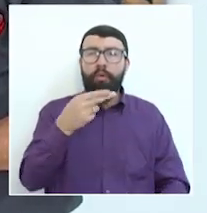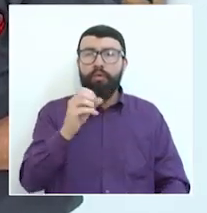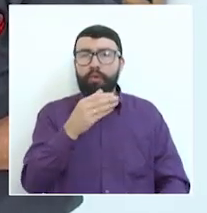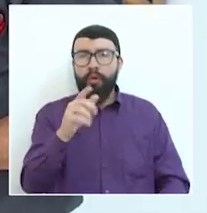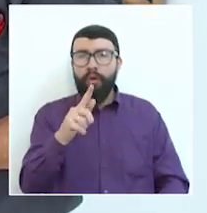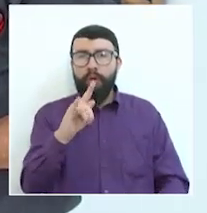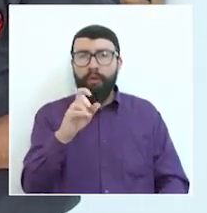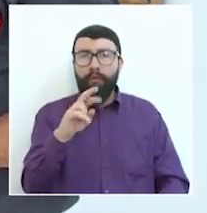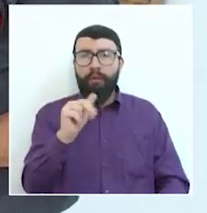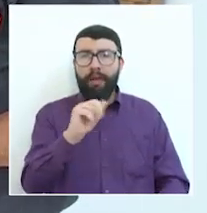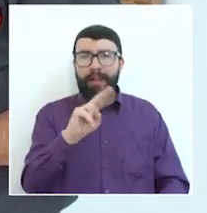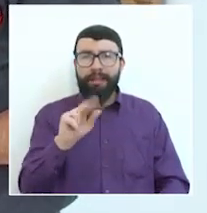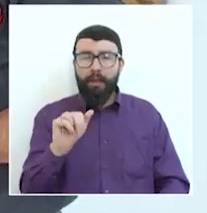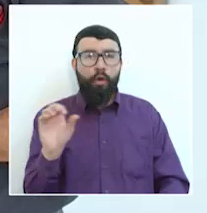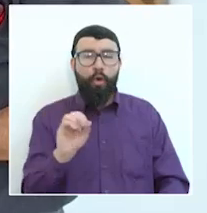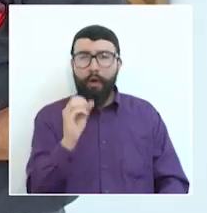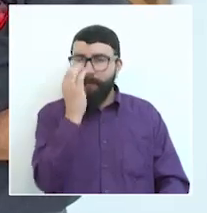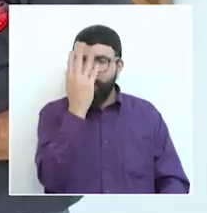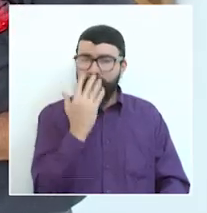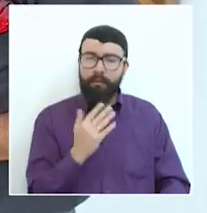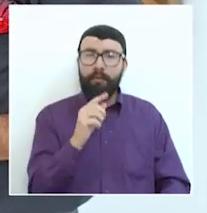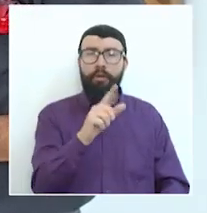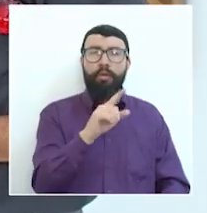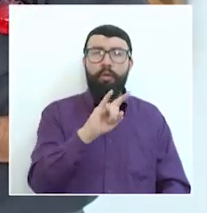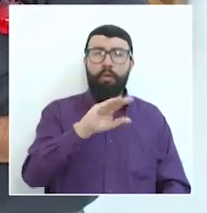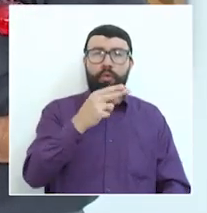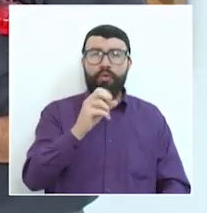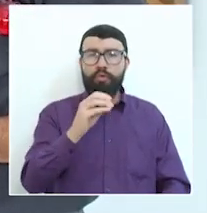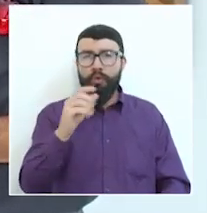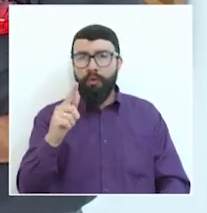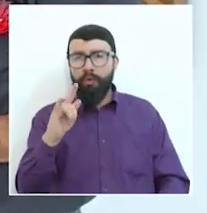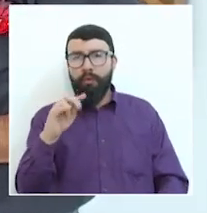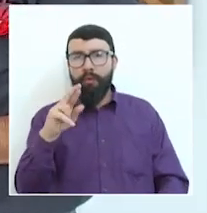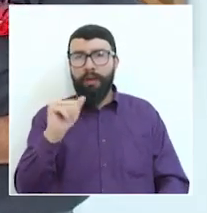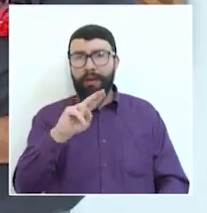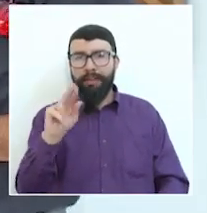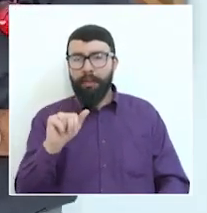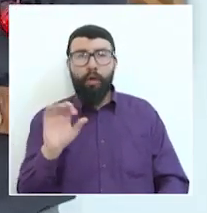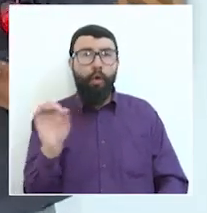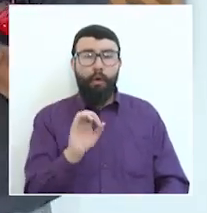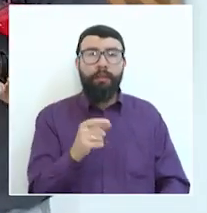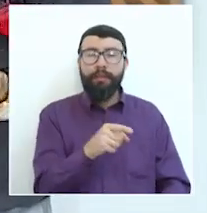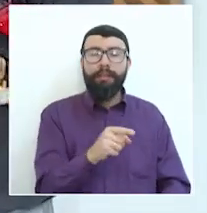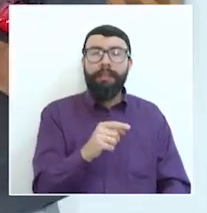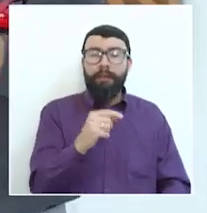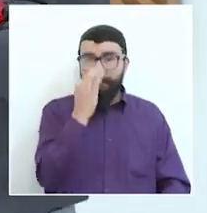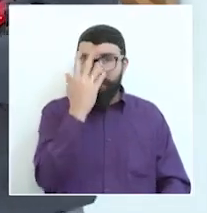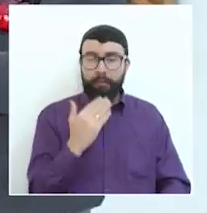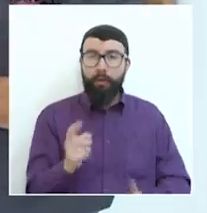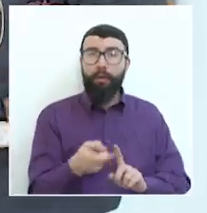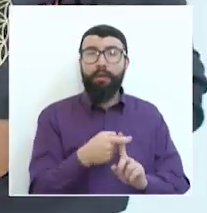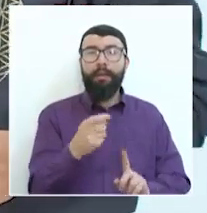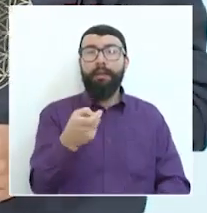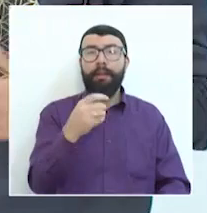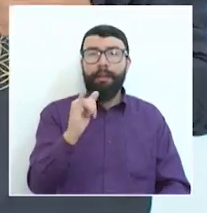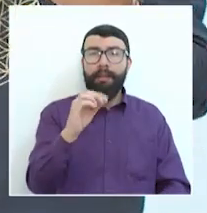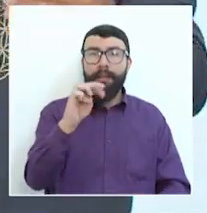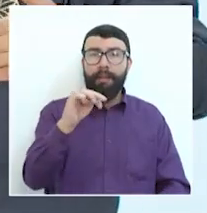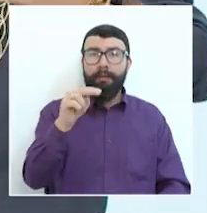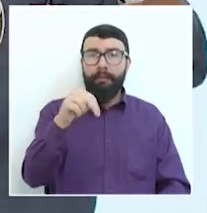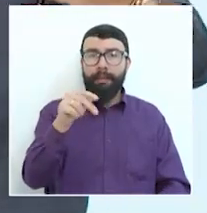en el Facebook como Lucho Fuerza y el gimnasio Fuerza CrossFit. Bueno, ojalá estén muy atentos porque él